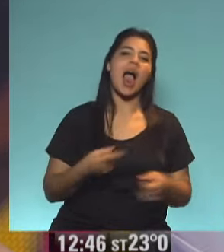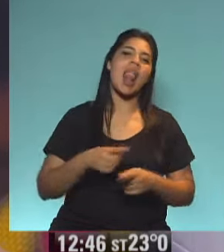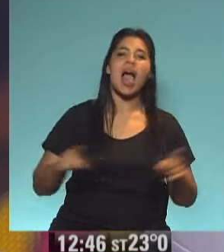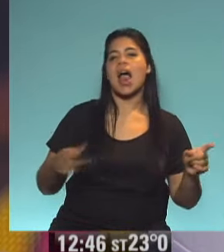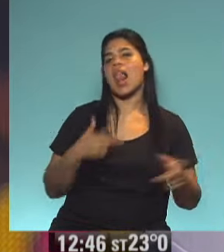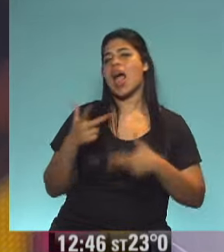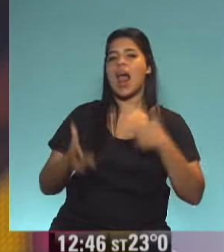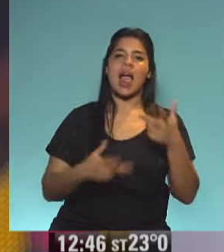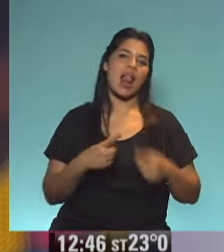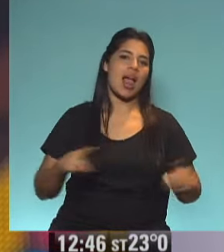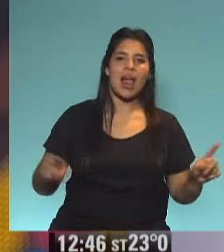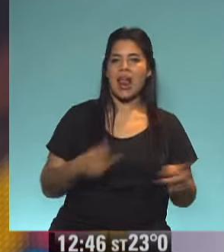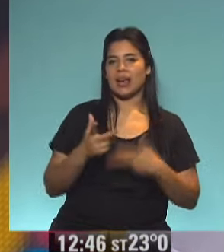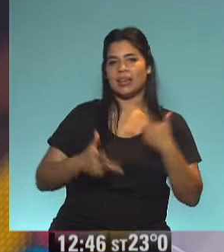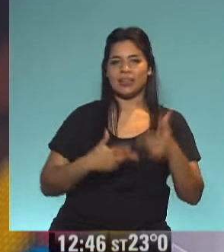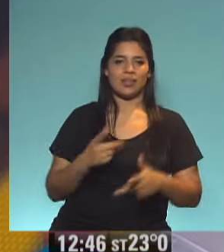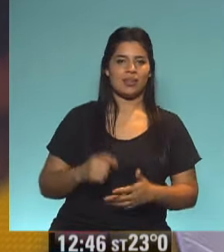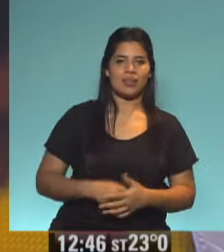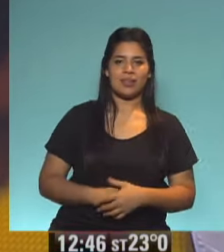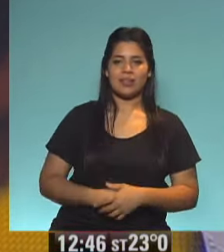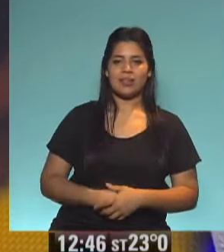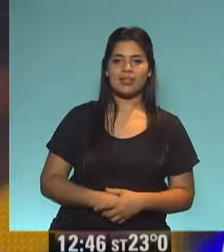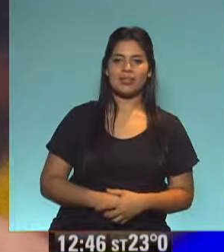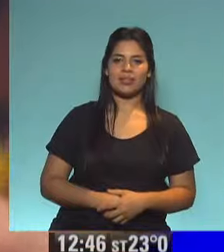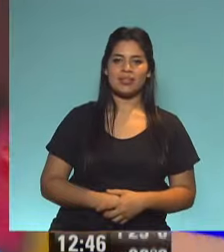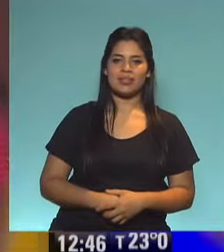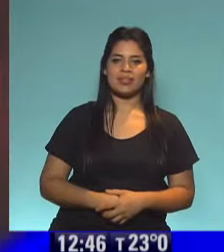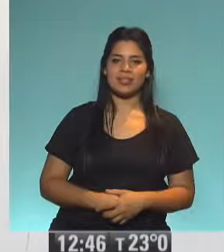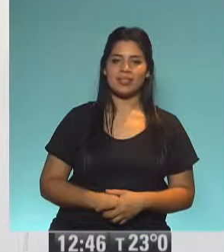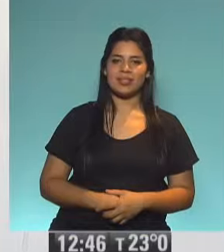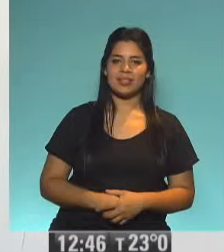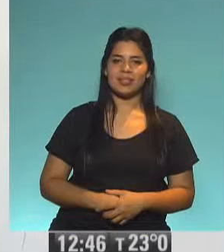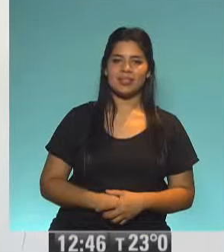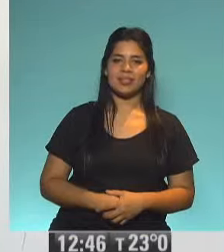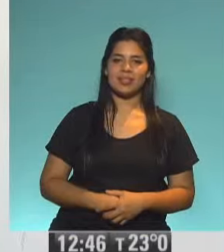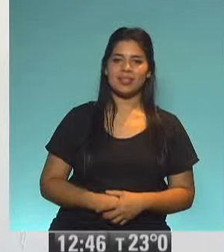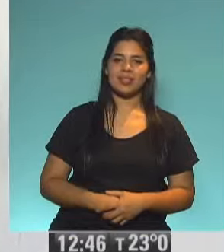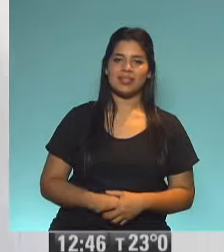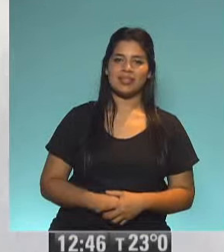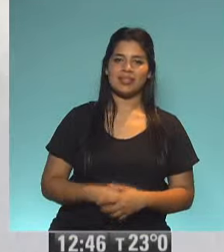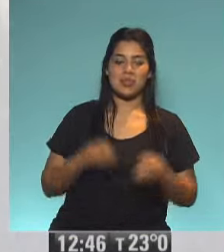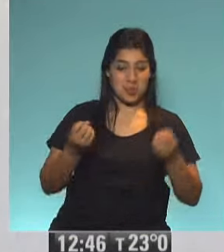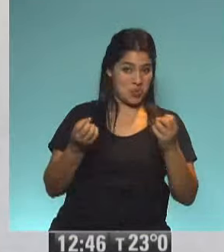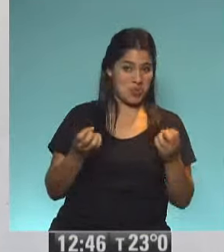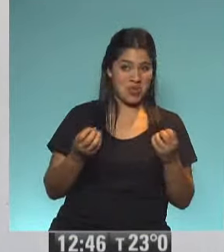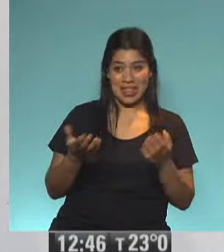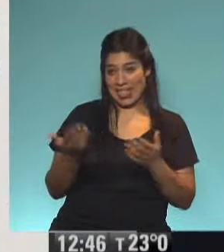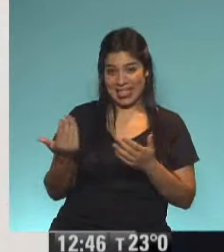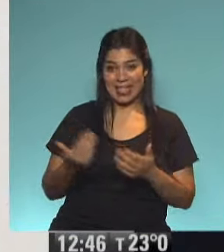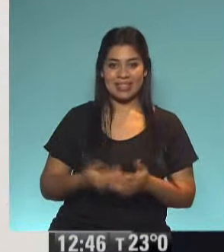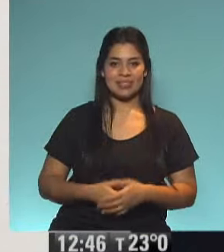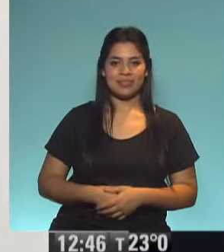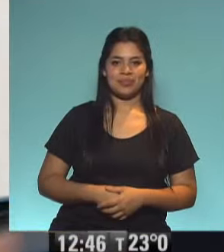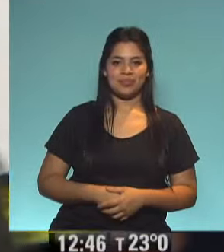mano color amarillo. Ahí está. Ahí va. Vamos. Muy bien. Y le faltaría. Y